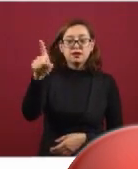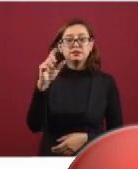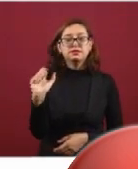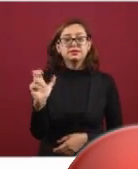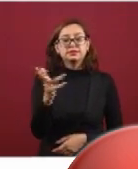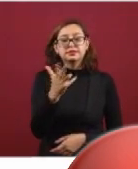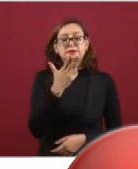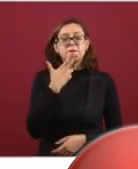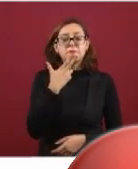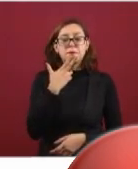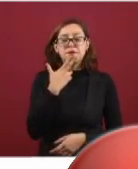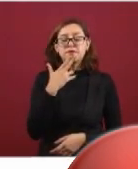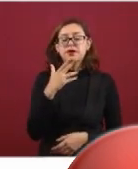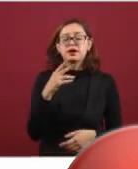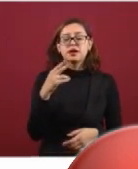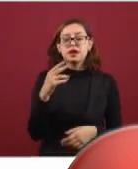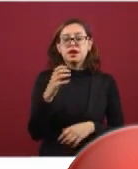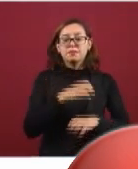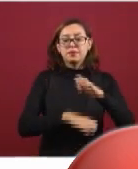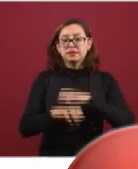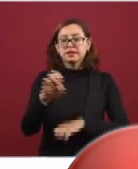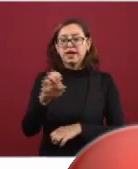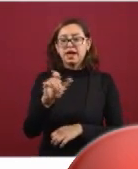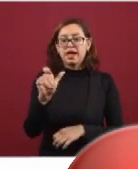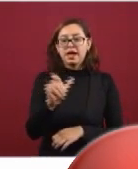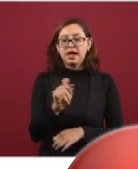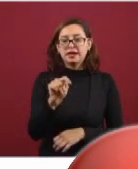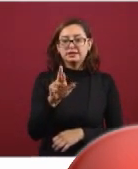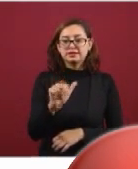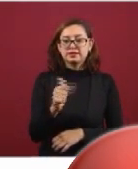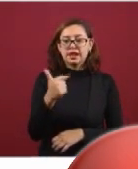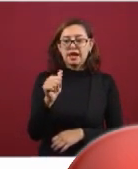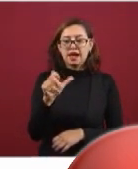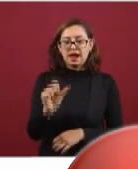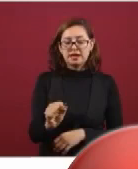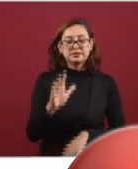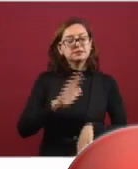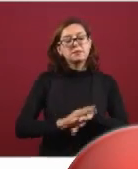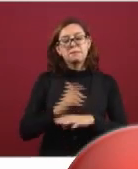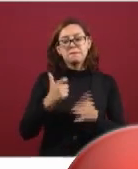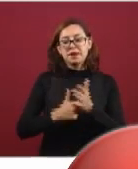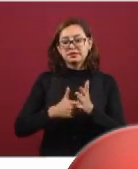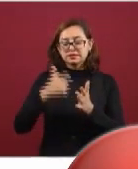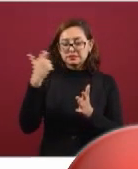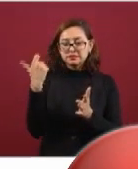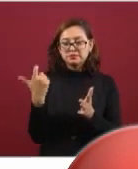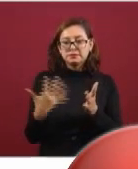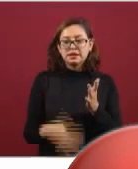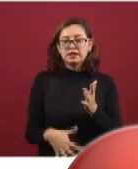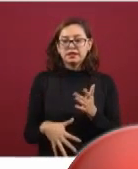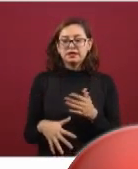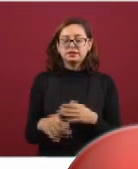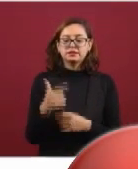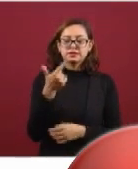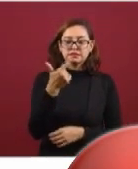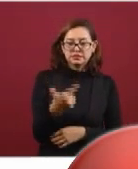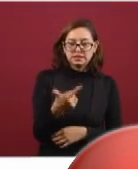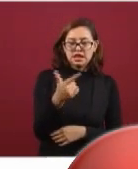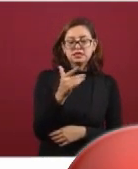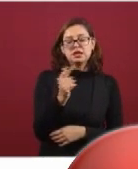Chihuahua, Extragás, mientras que el más económico con un margen de 2 pesos 47 centavos,